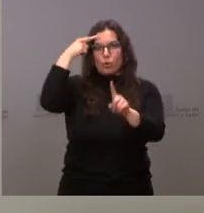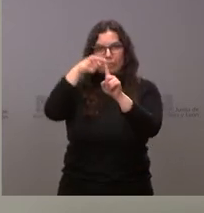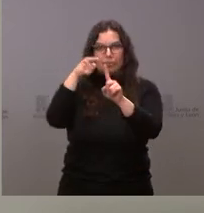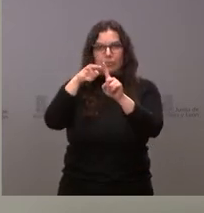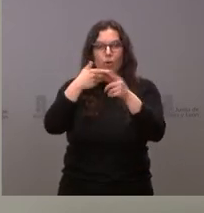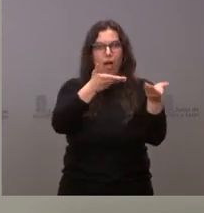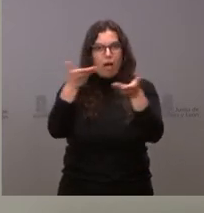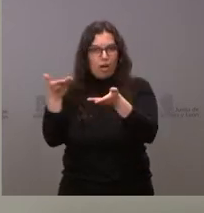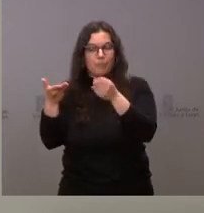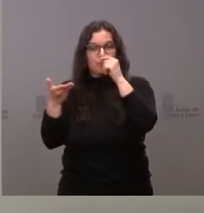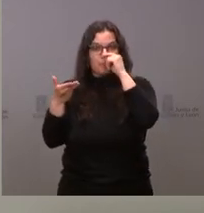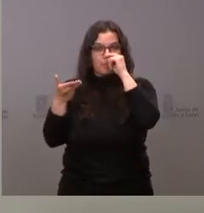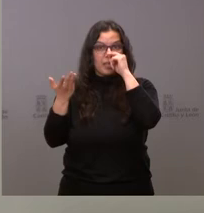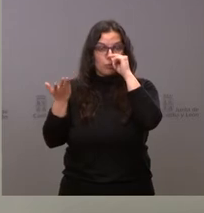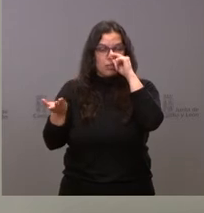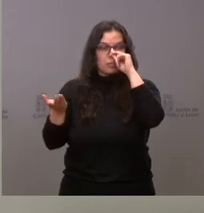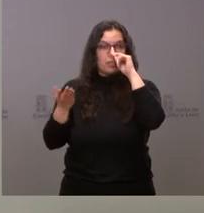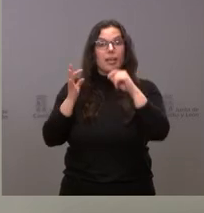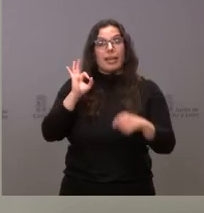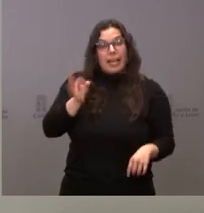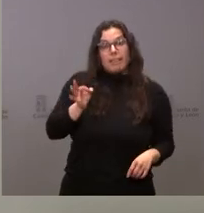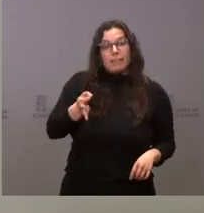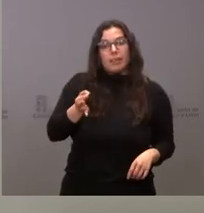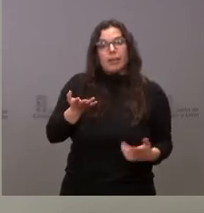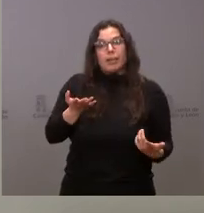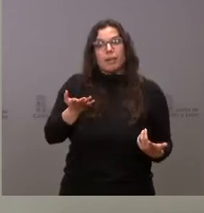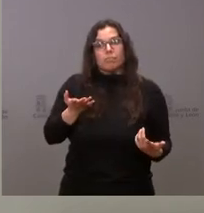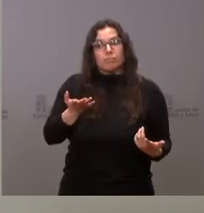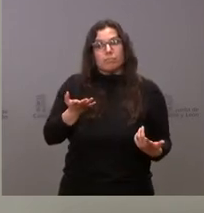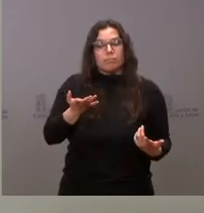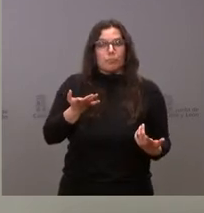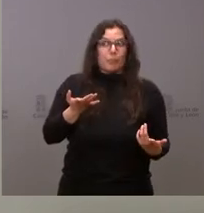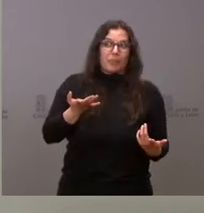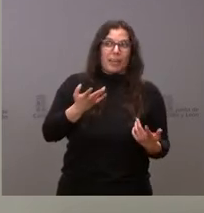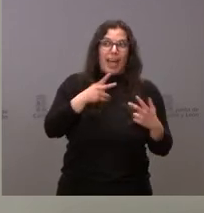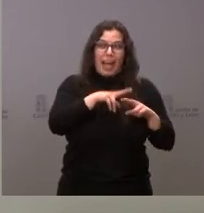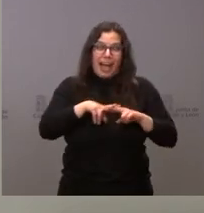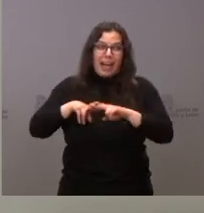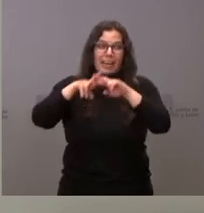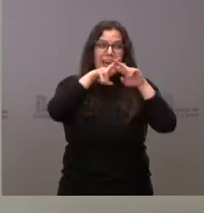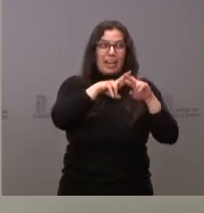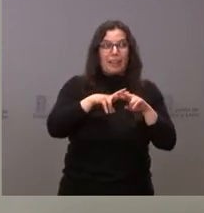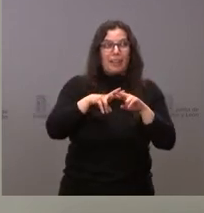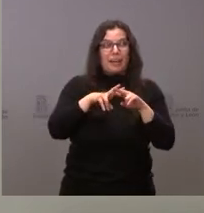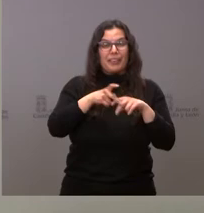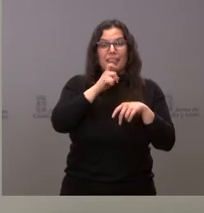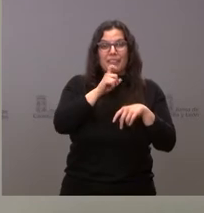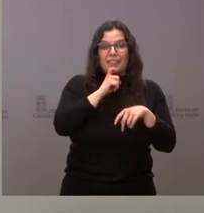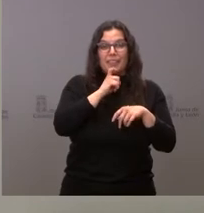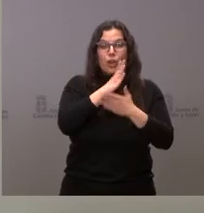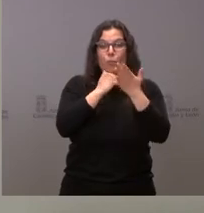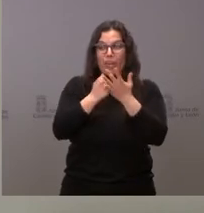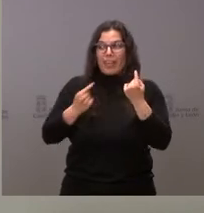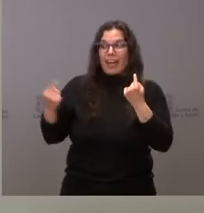aunque es verdad que es difícil que podamos analizar aisladamente el dato de cada una de las comunidades